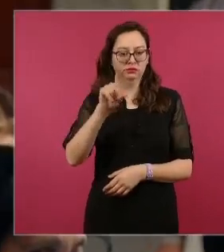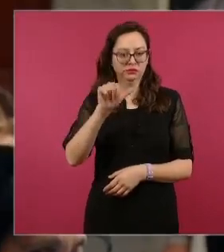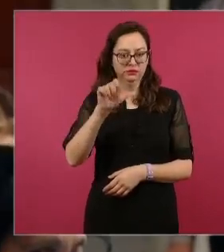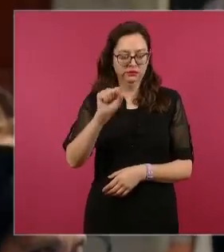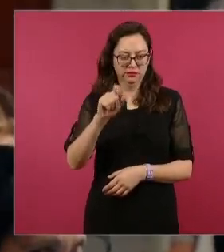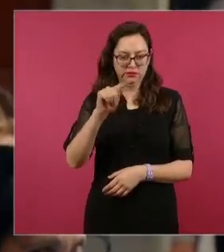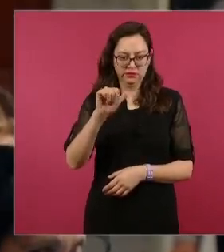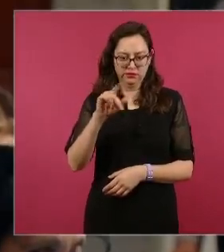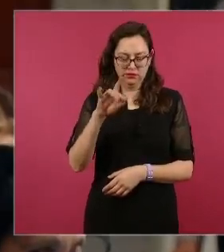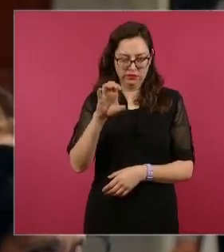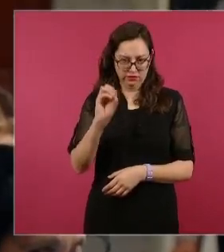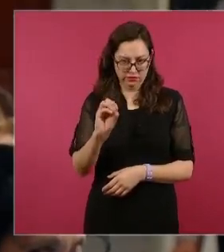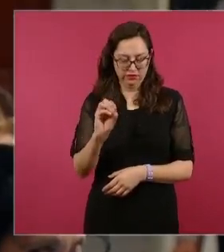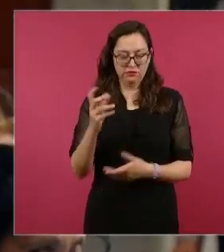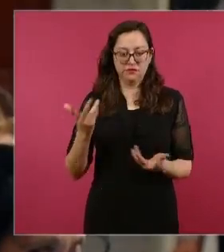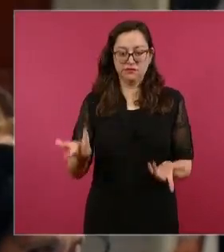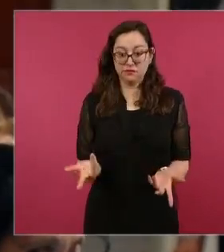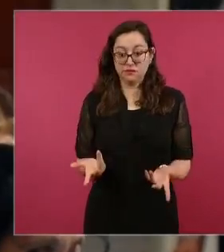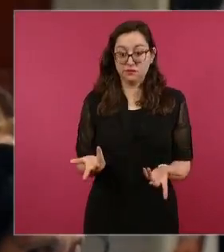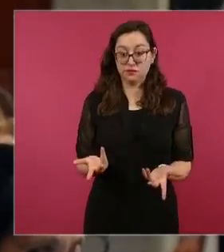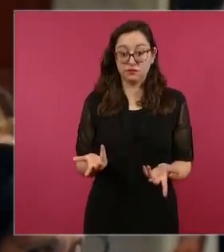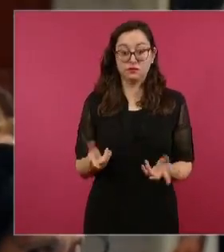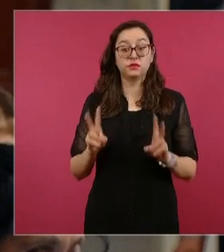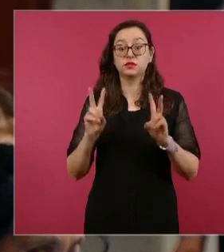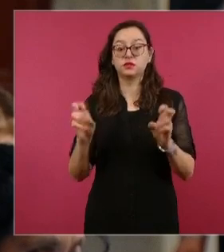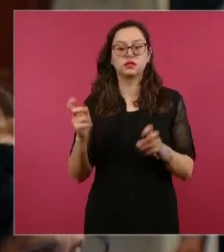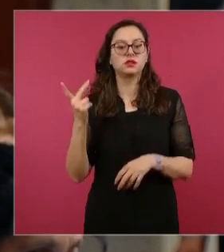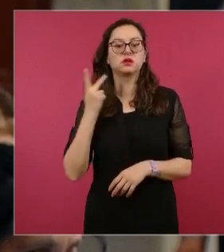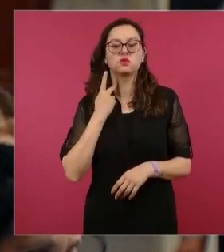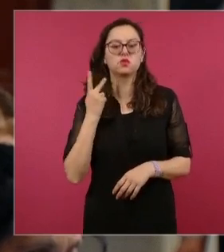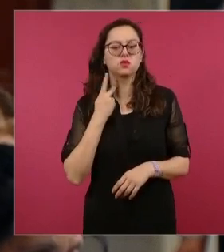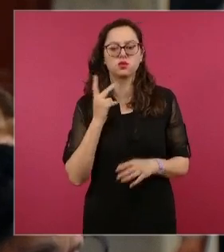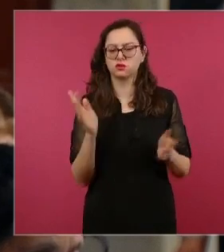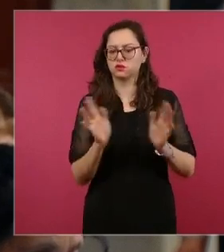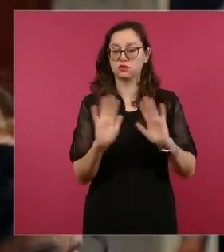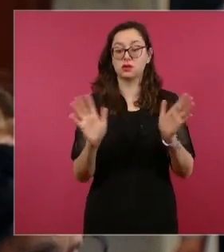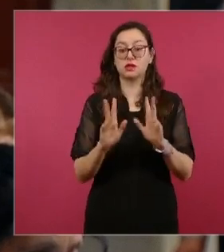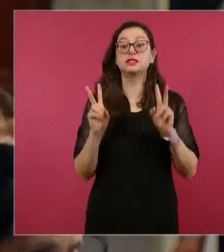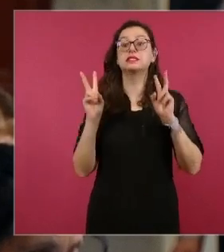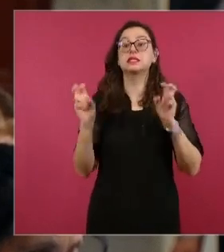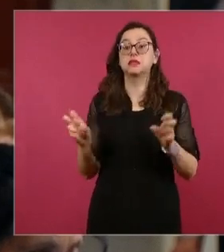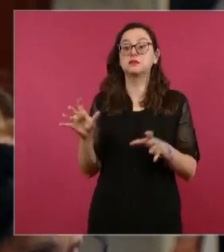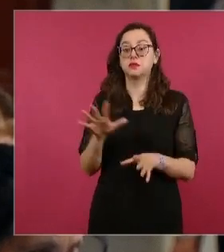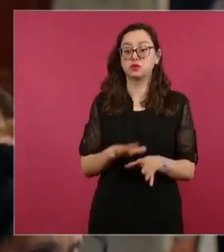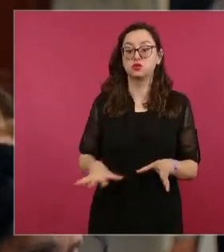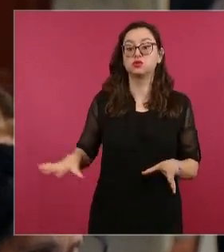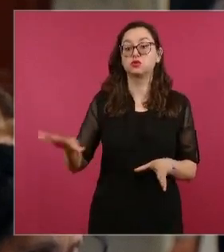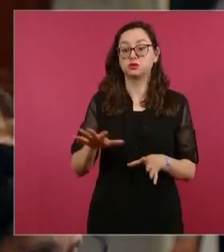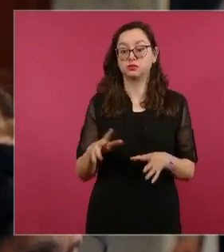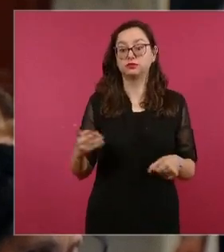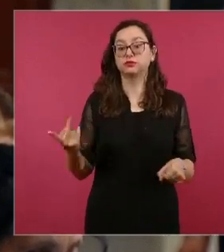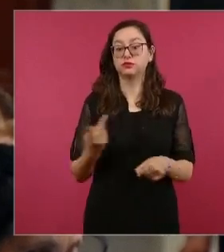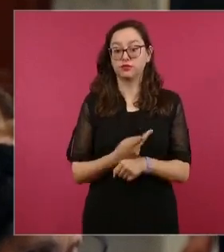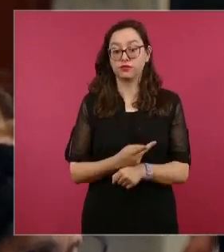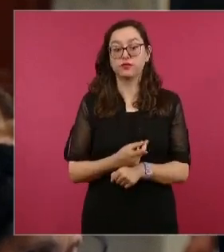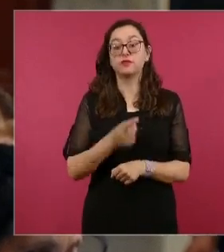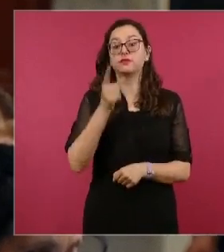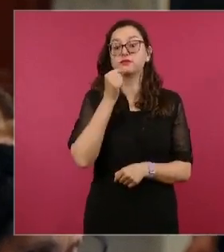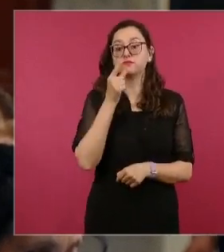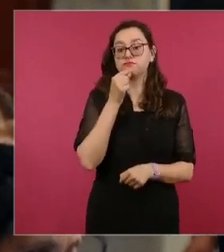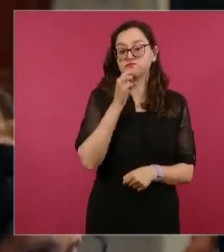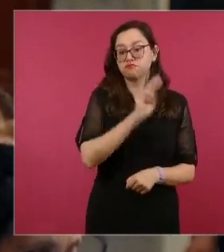acto, y no es un tema político, es un tema muy social, en el acto golpearon